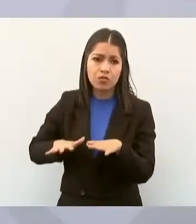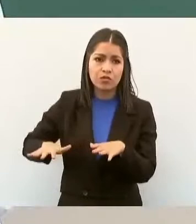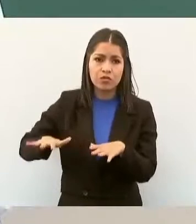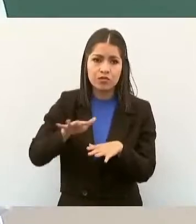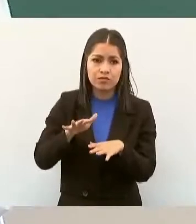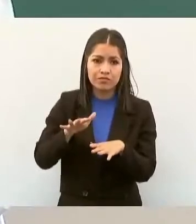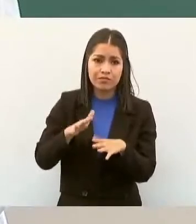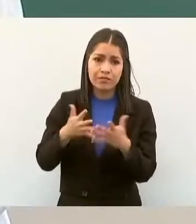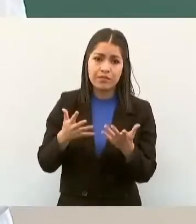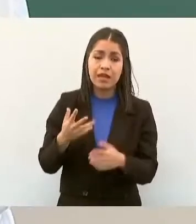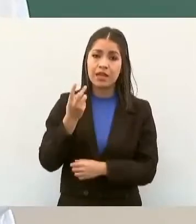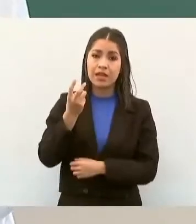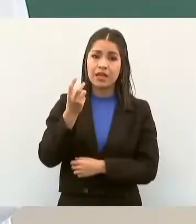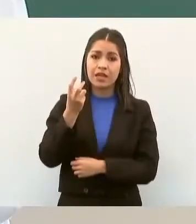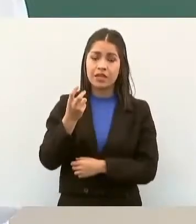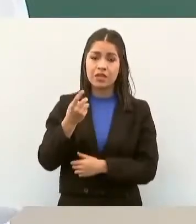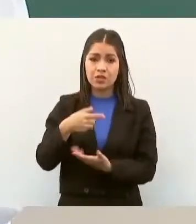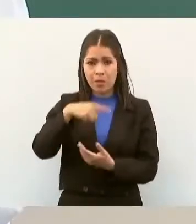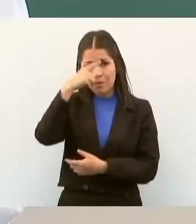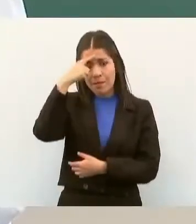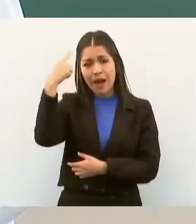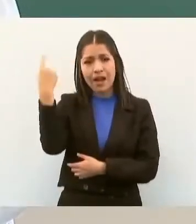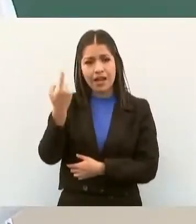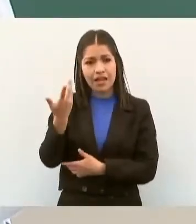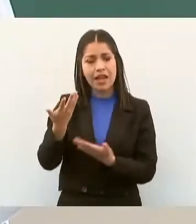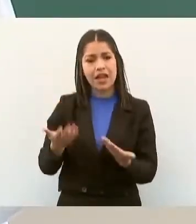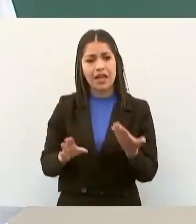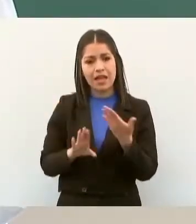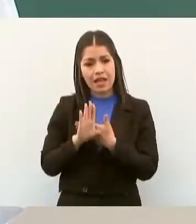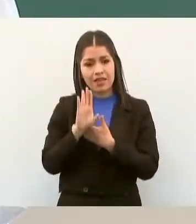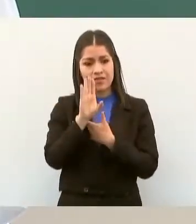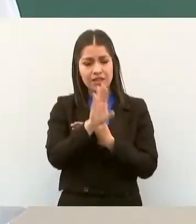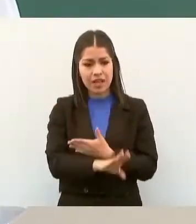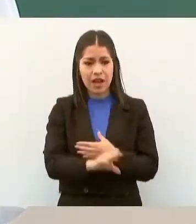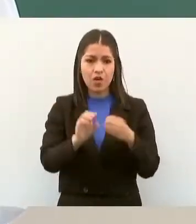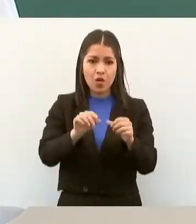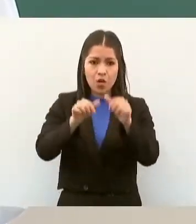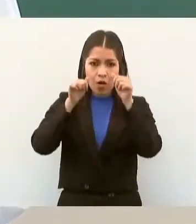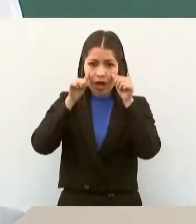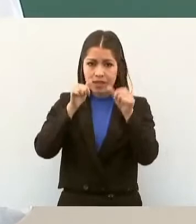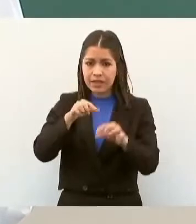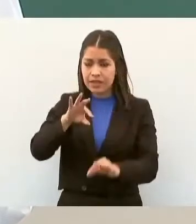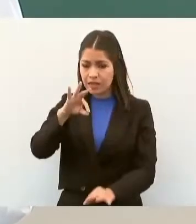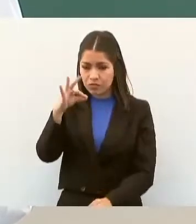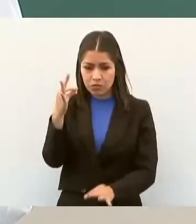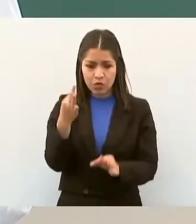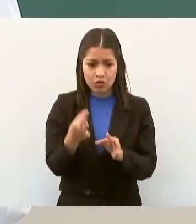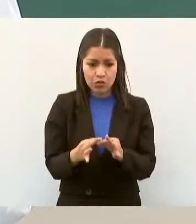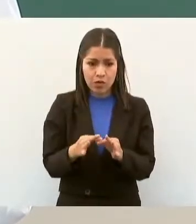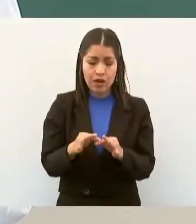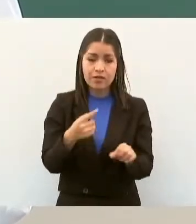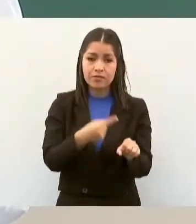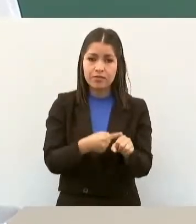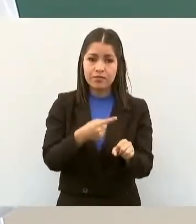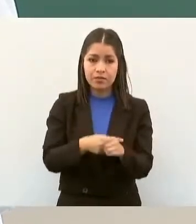Todo esto para la prevención y el diagnóstico oportuno de las enfermedades de los niños de